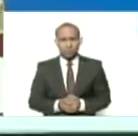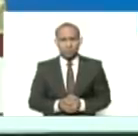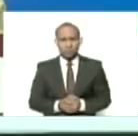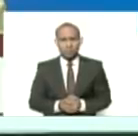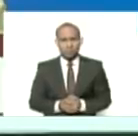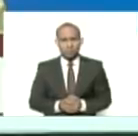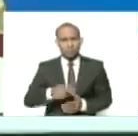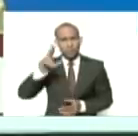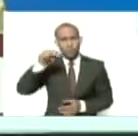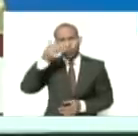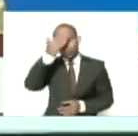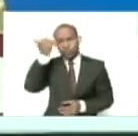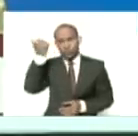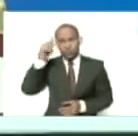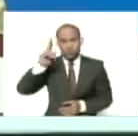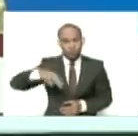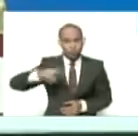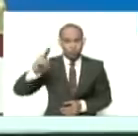inolvidable,